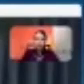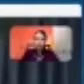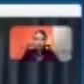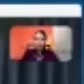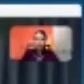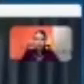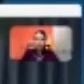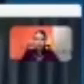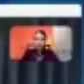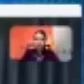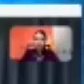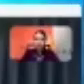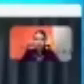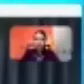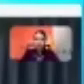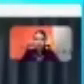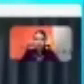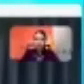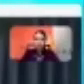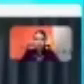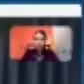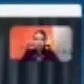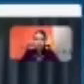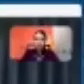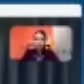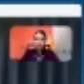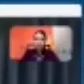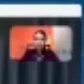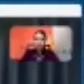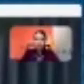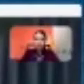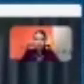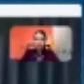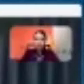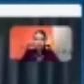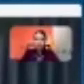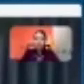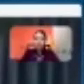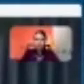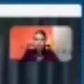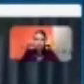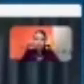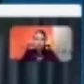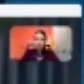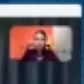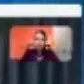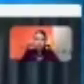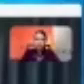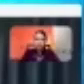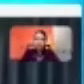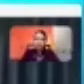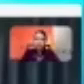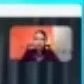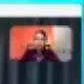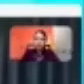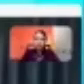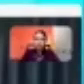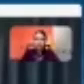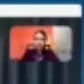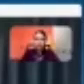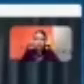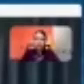revisarle su celular, lo hacía con frecuencia, la celaba con todas, no la podía ver hablando con ninguna persona. Y estas